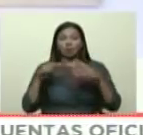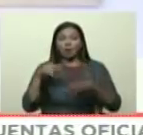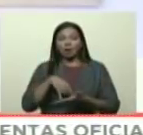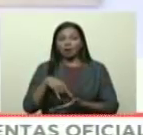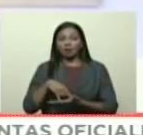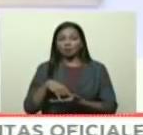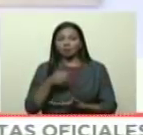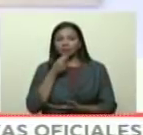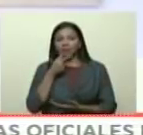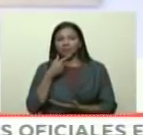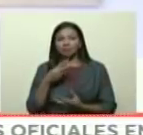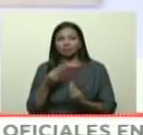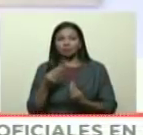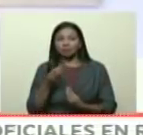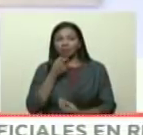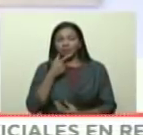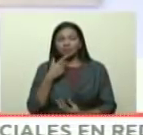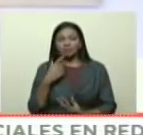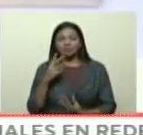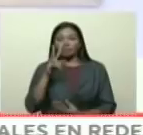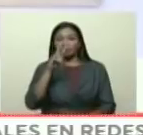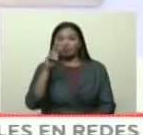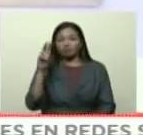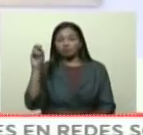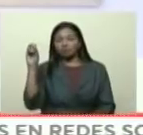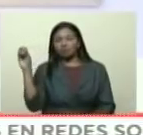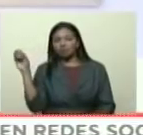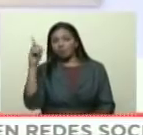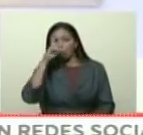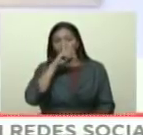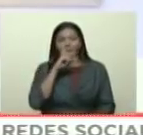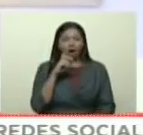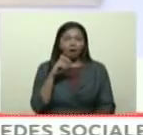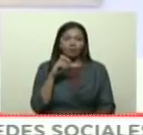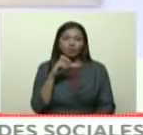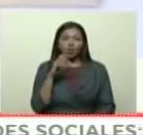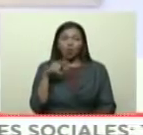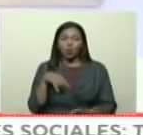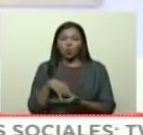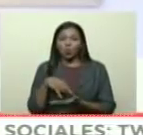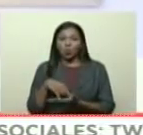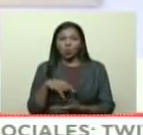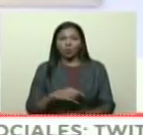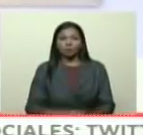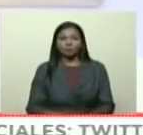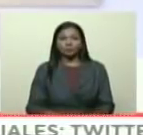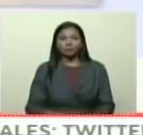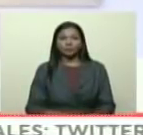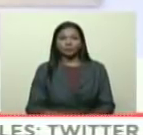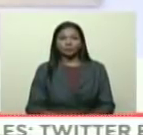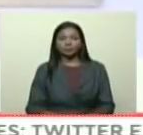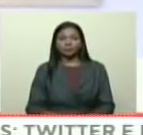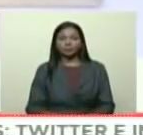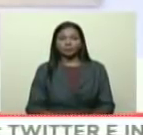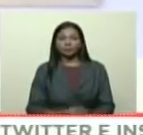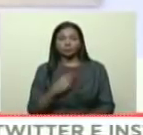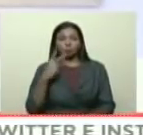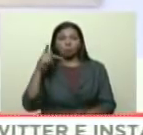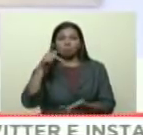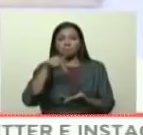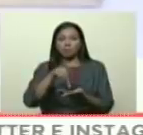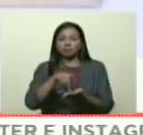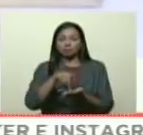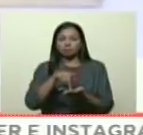qué belleza va a ser la celebración de los 200 años, el bicentenario de la victoria de Carabobo. Y ahí vamos a estar